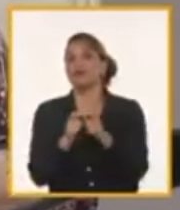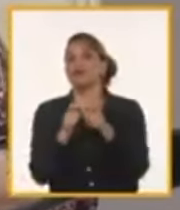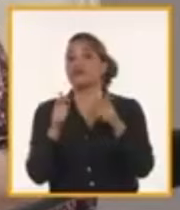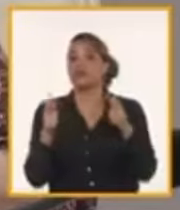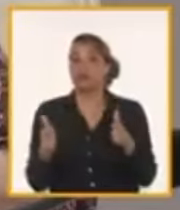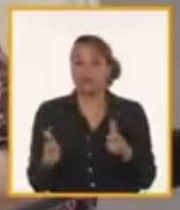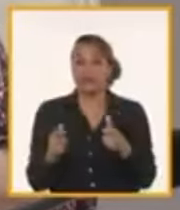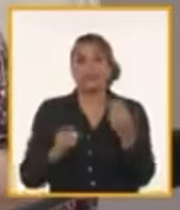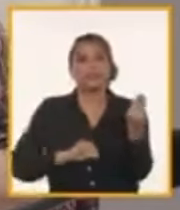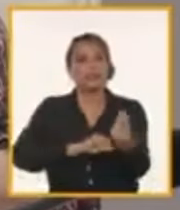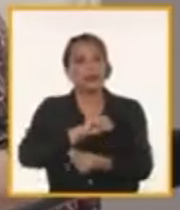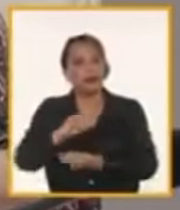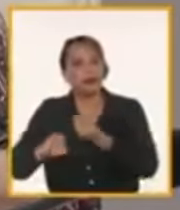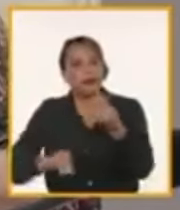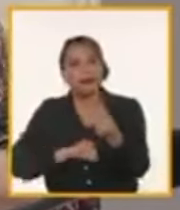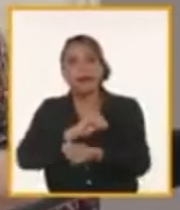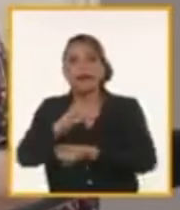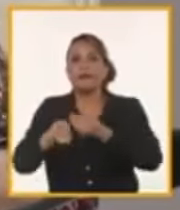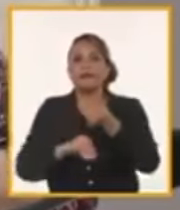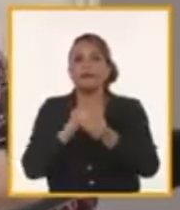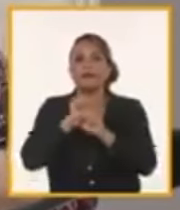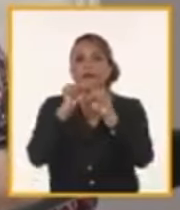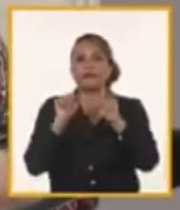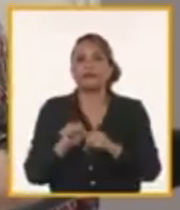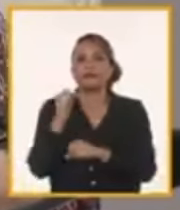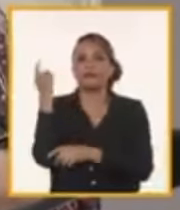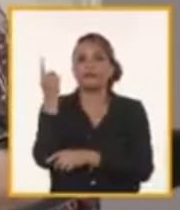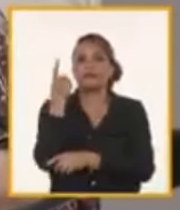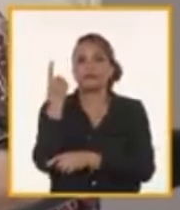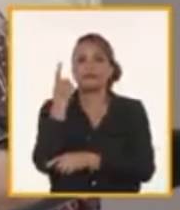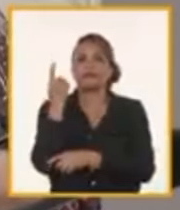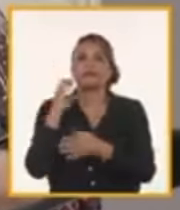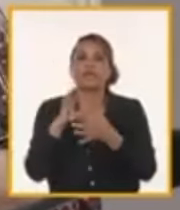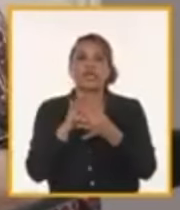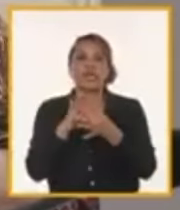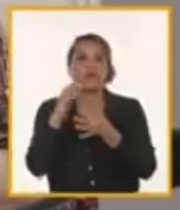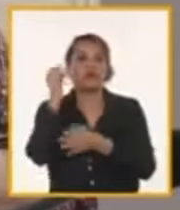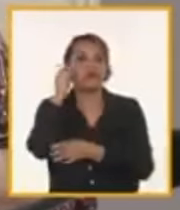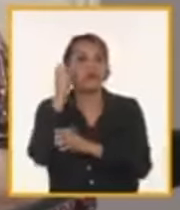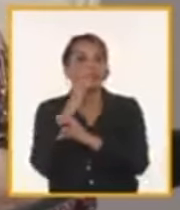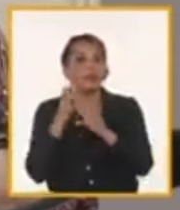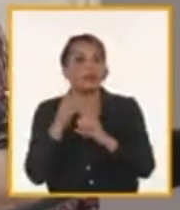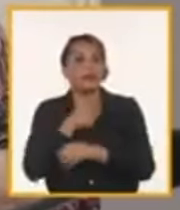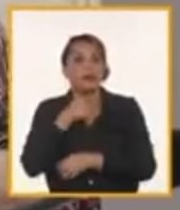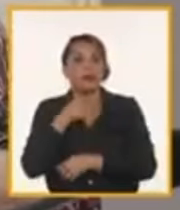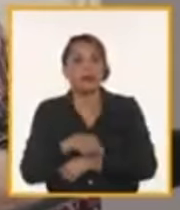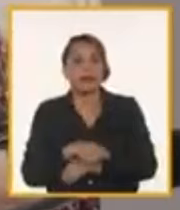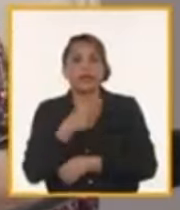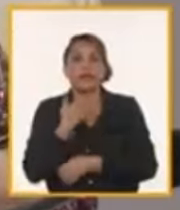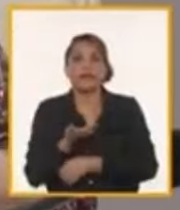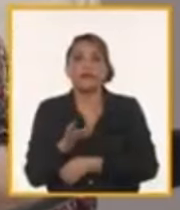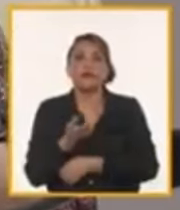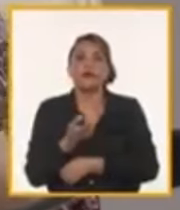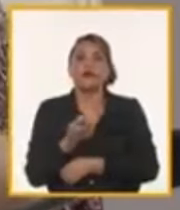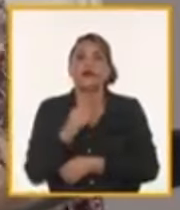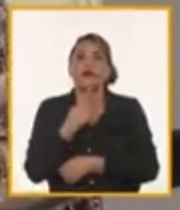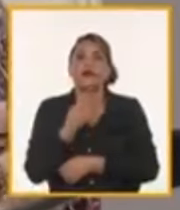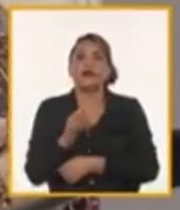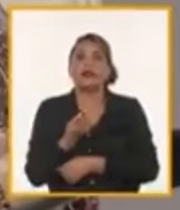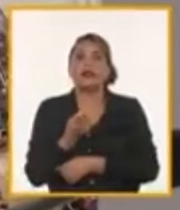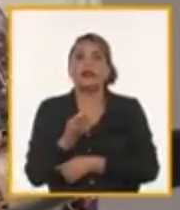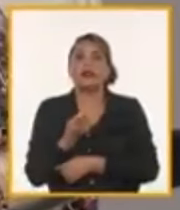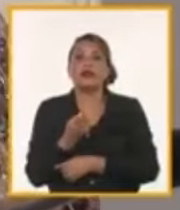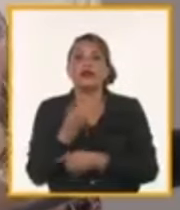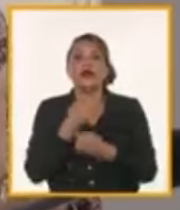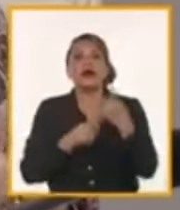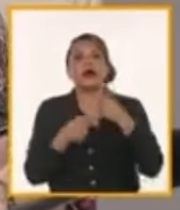de modificaciones del Sistema Nacional de grado científico por ejemplo por mencionar algunos la descentralización de